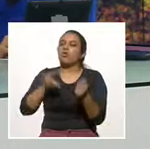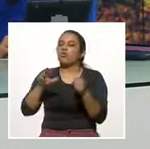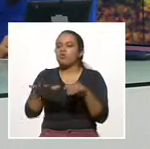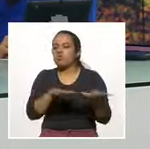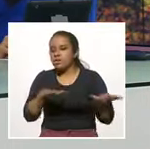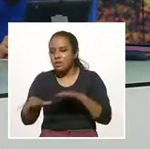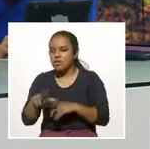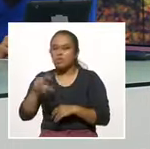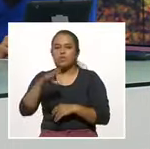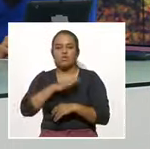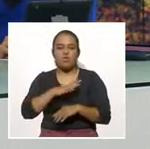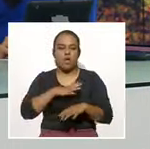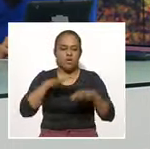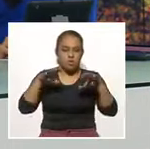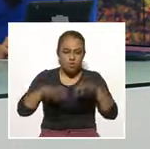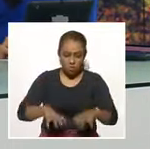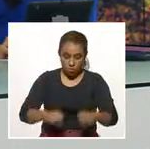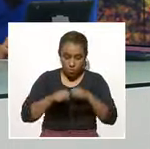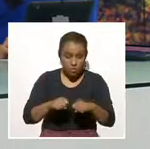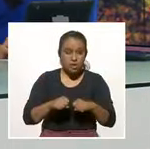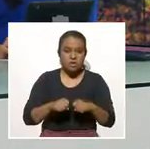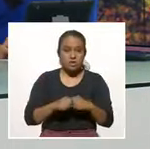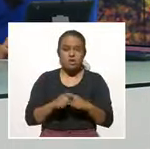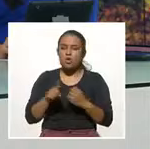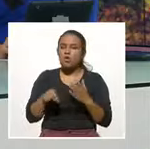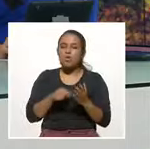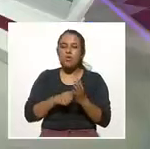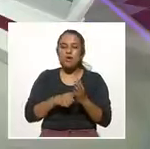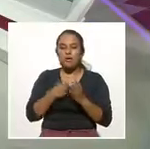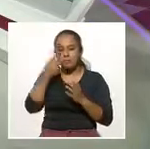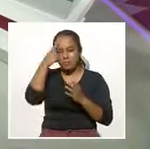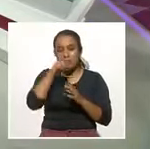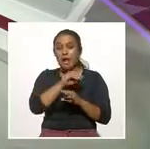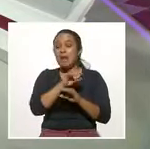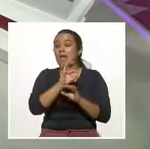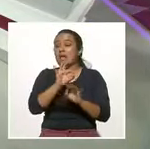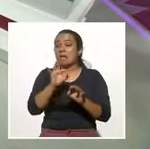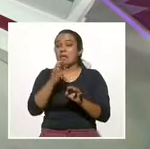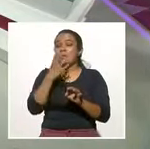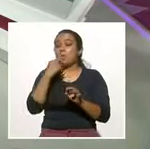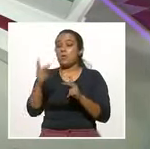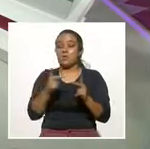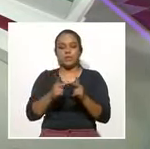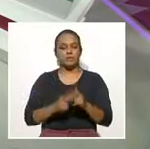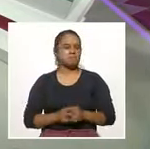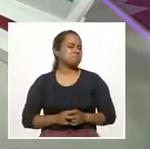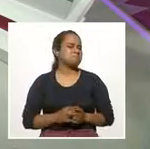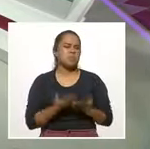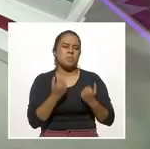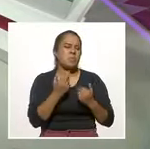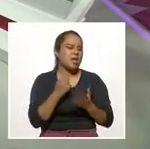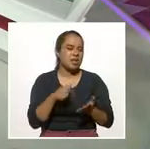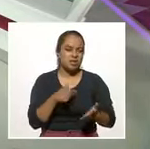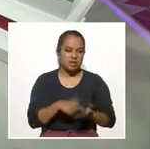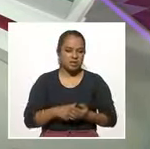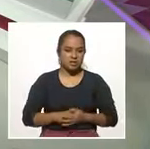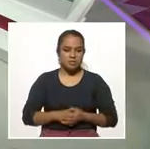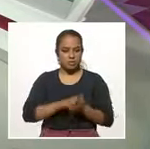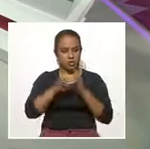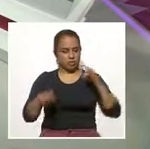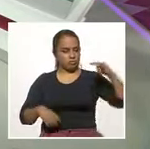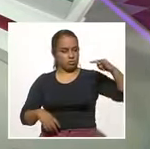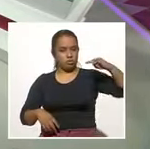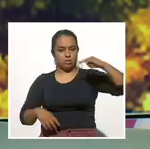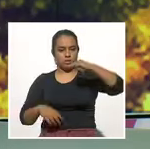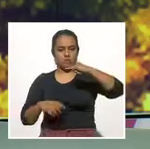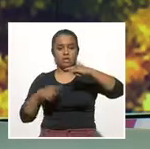llueva, no llueva fuerte? ¿Hay algún lugar así paradisíaco? No existe una seguridad cero. Volvemos al avión. El avión